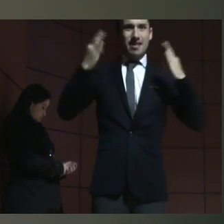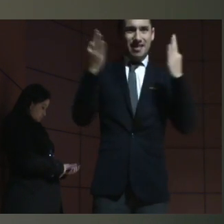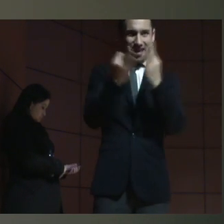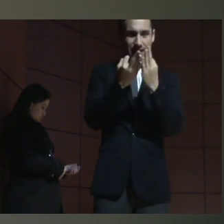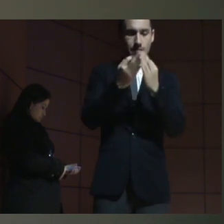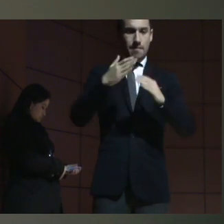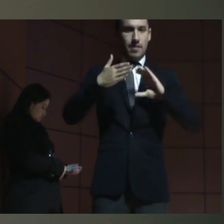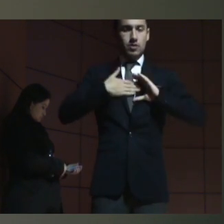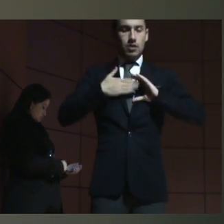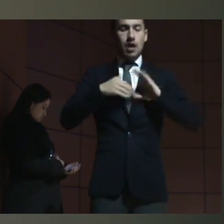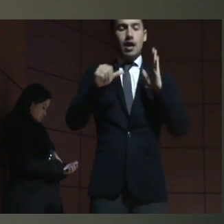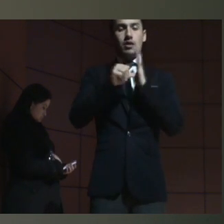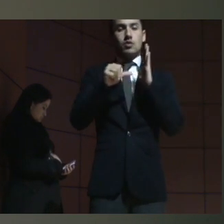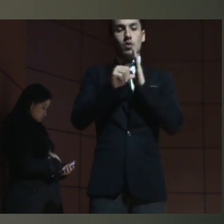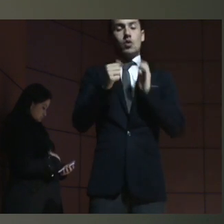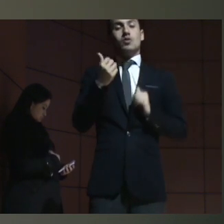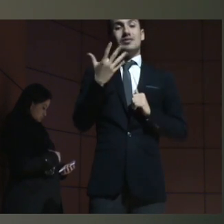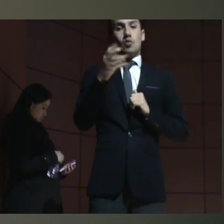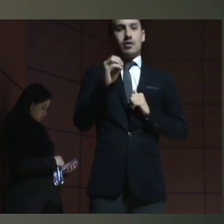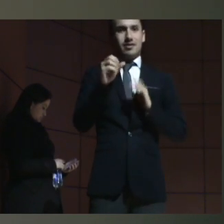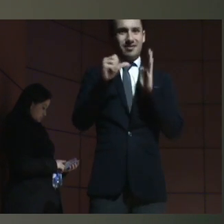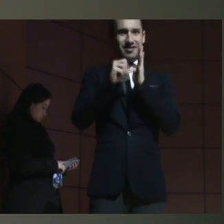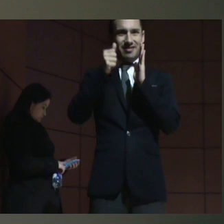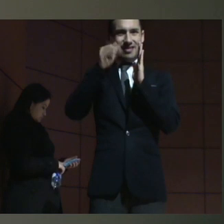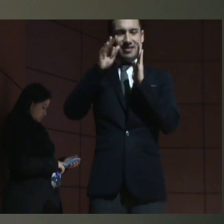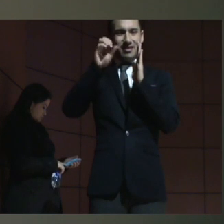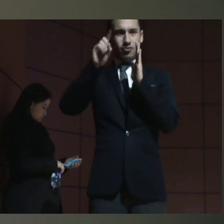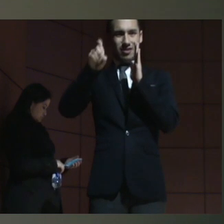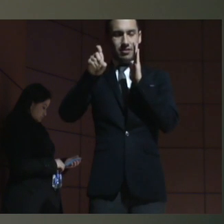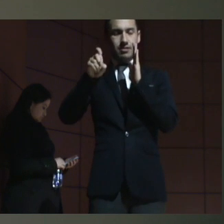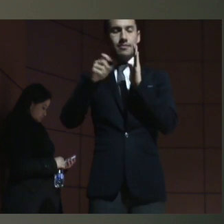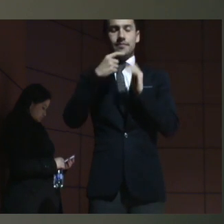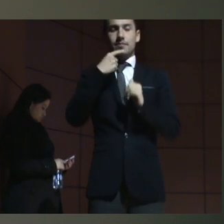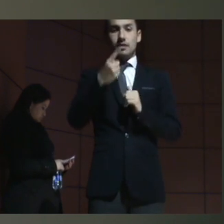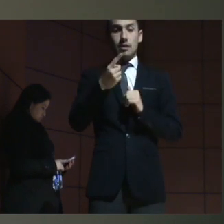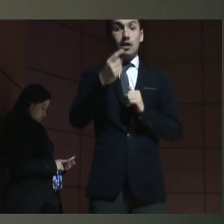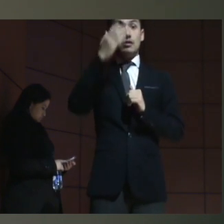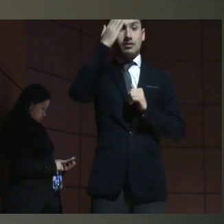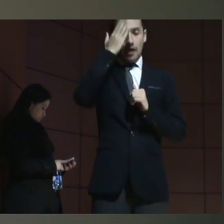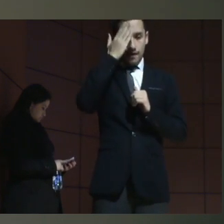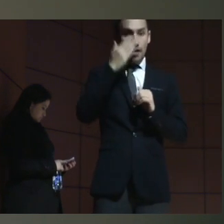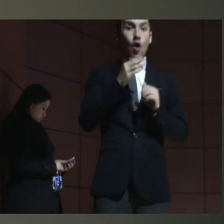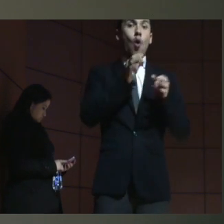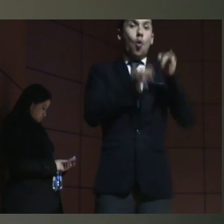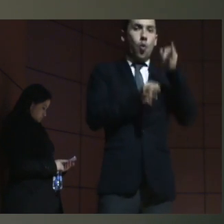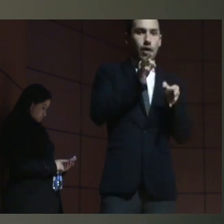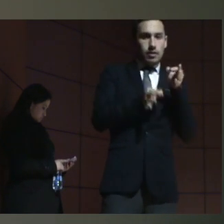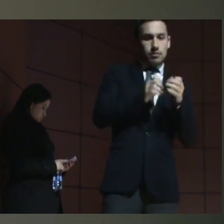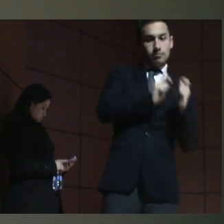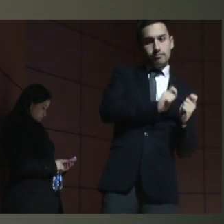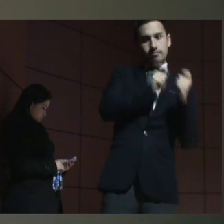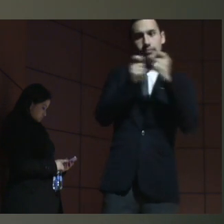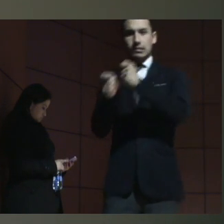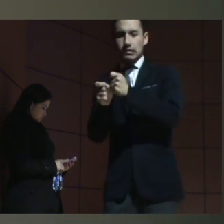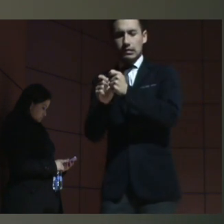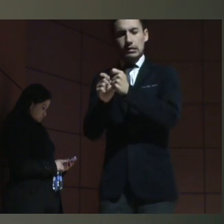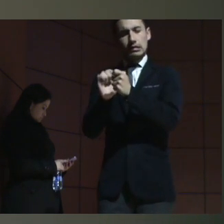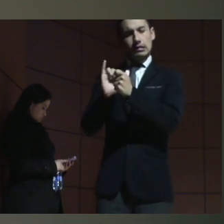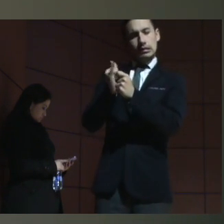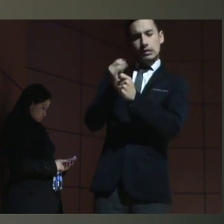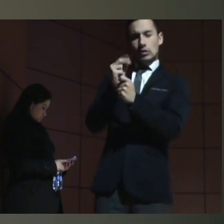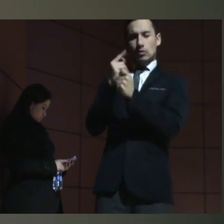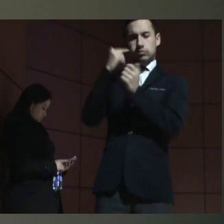artículo 50 de la ley 13 06 aún cuando deja bajo la potestad del juez mirar o no y estudiar